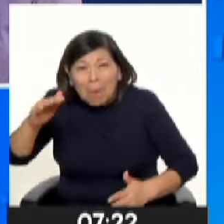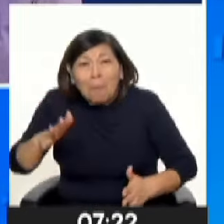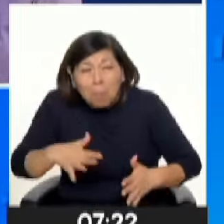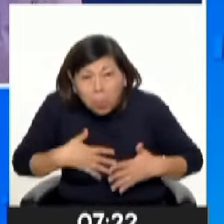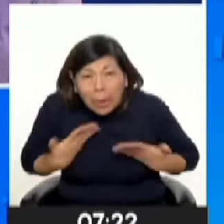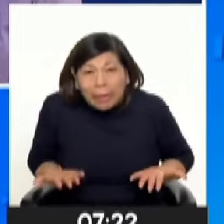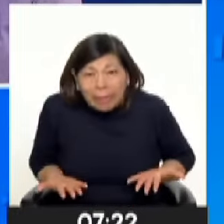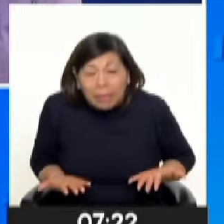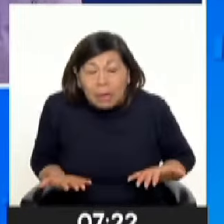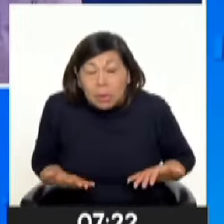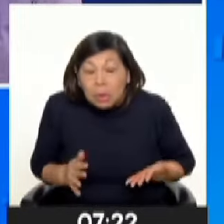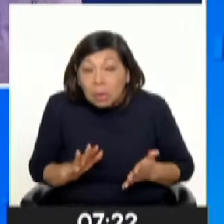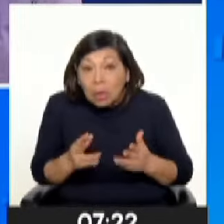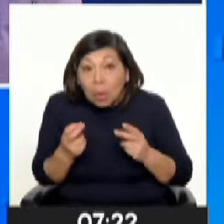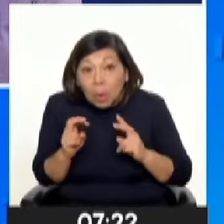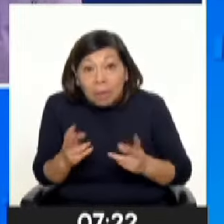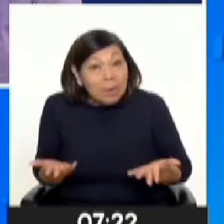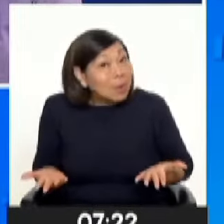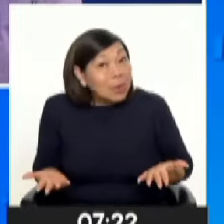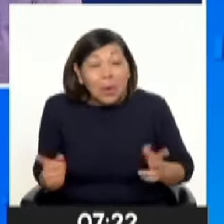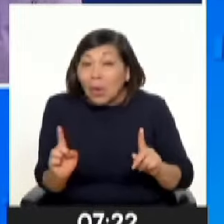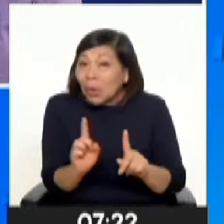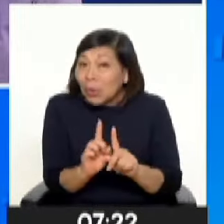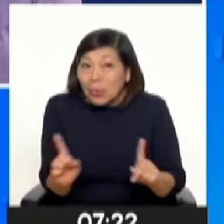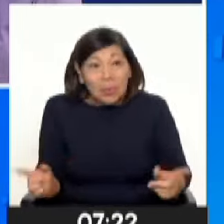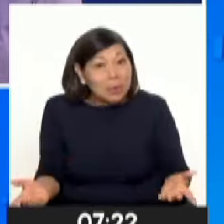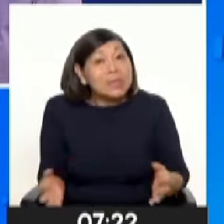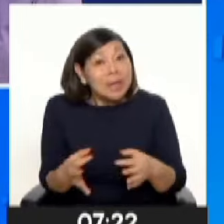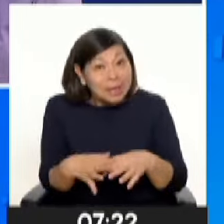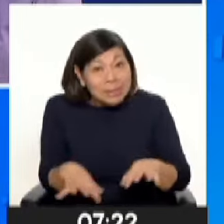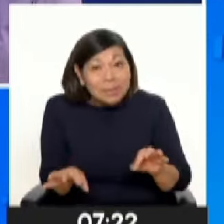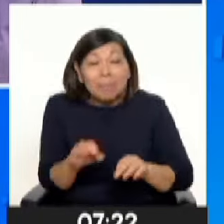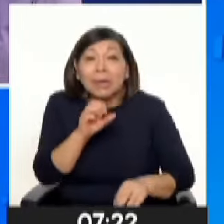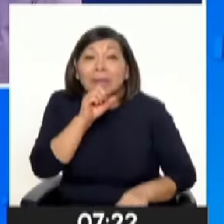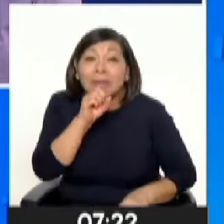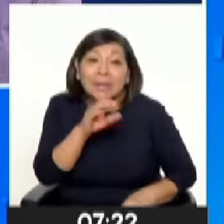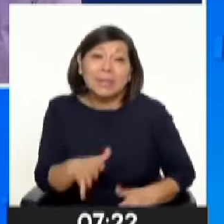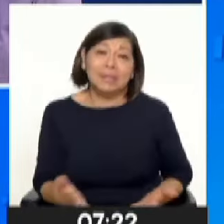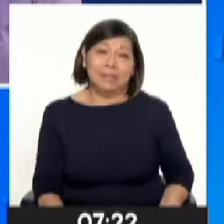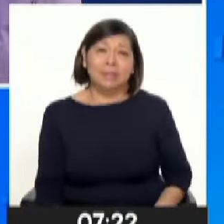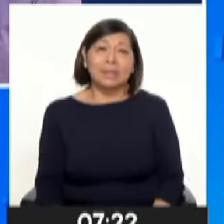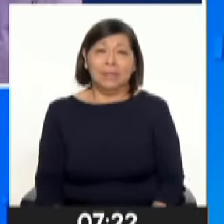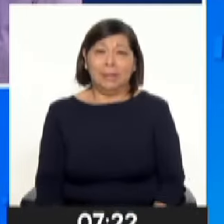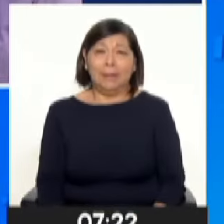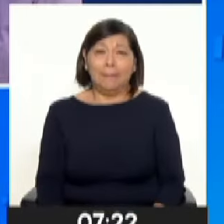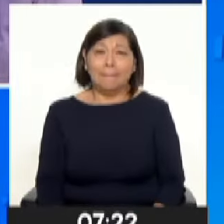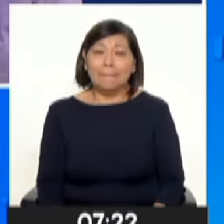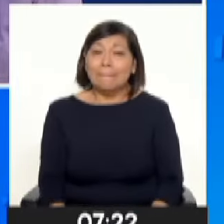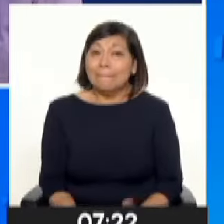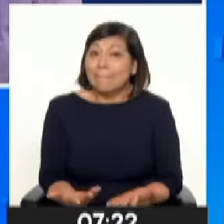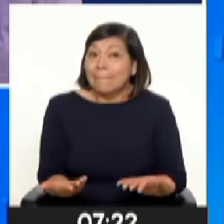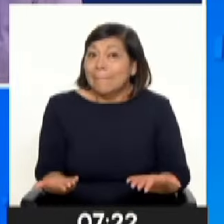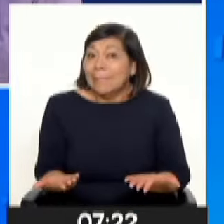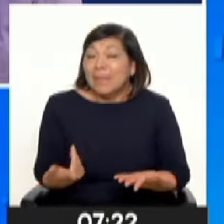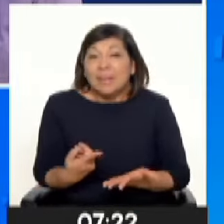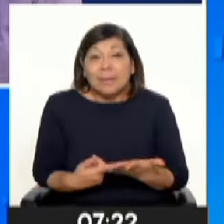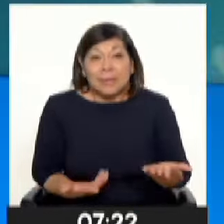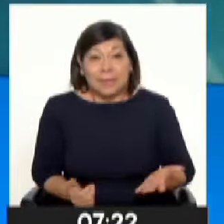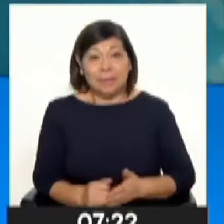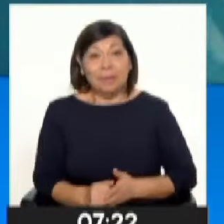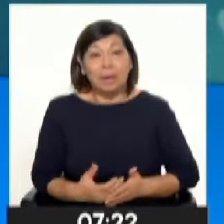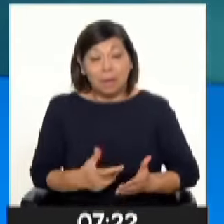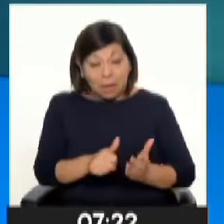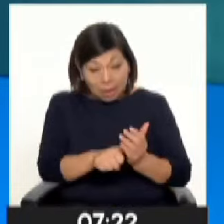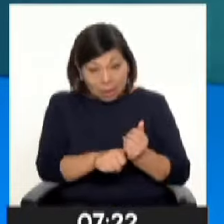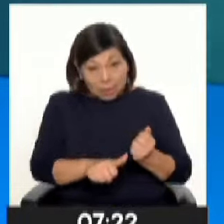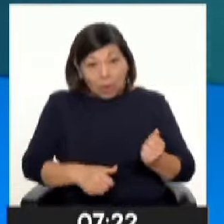que ha llamado mucho la atención y tampoco se quiere mediatizar, pero es importante mencionarlo, se tomó esta decisión del